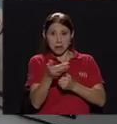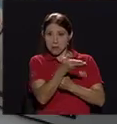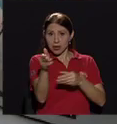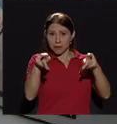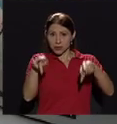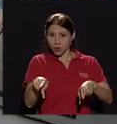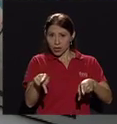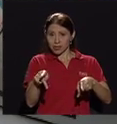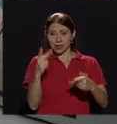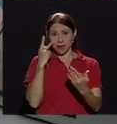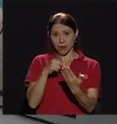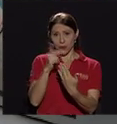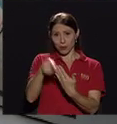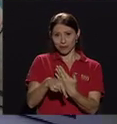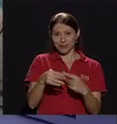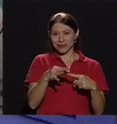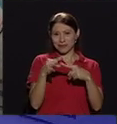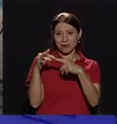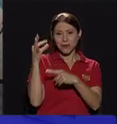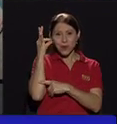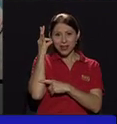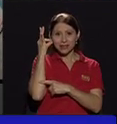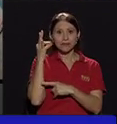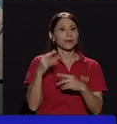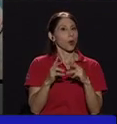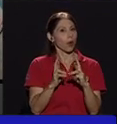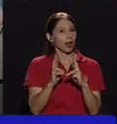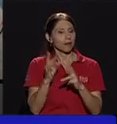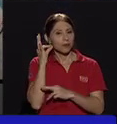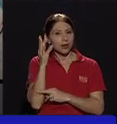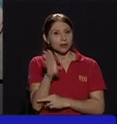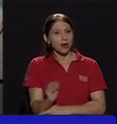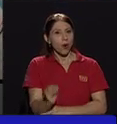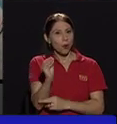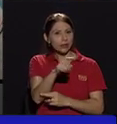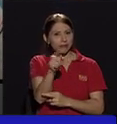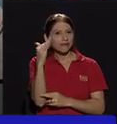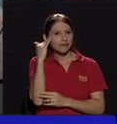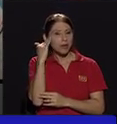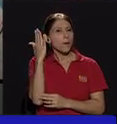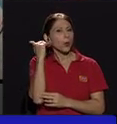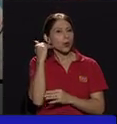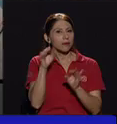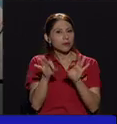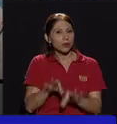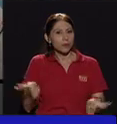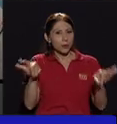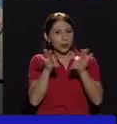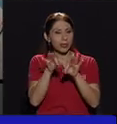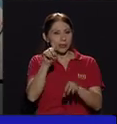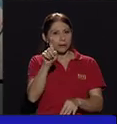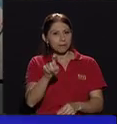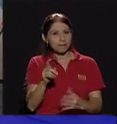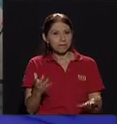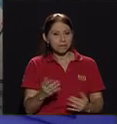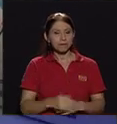las personas que están con nosotros, sobre todo las mujeres y ojalá las más jóvenes, sepan por qué esto es muy importante.